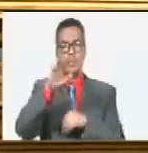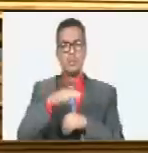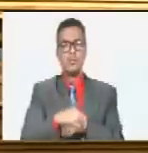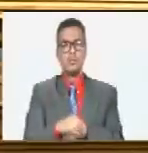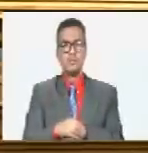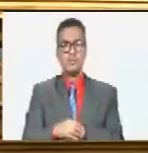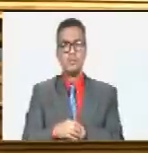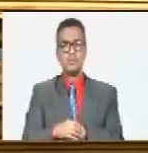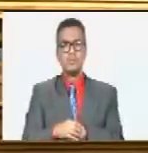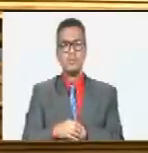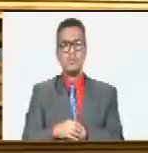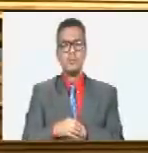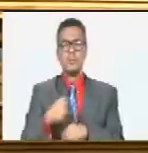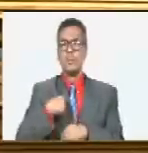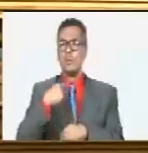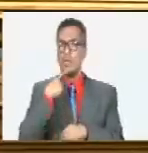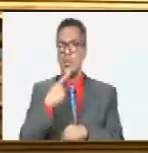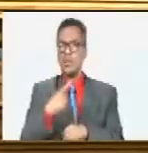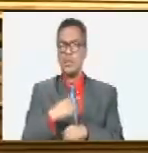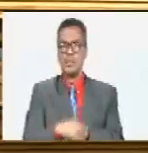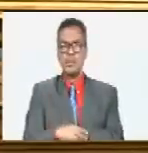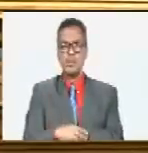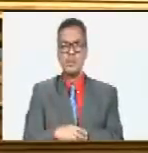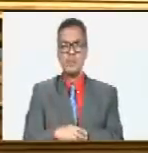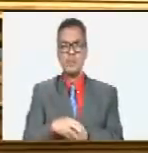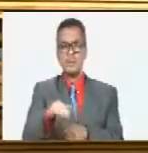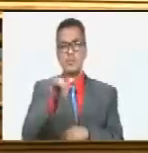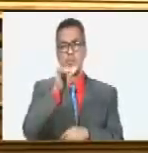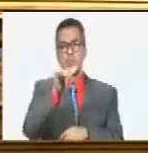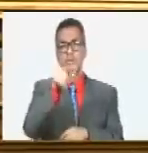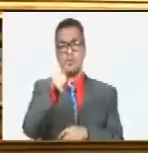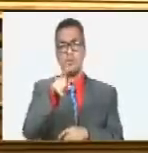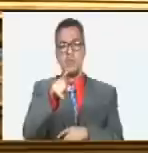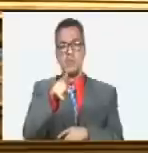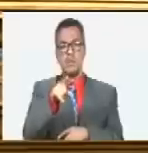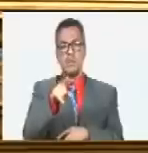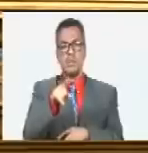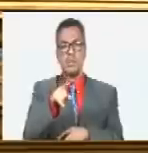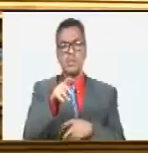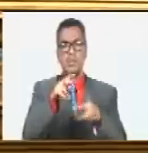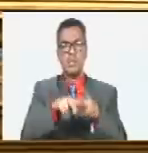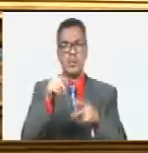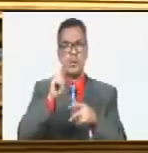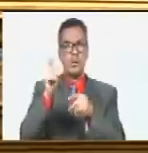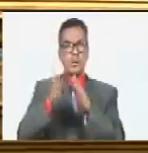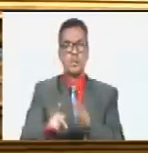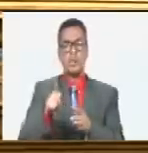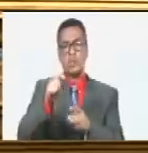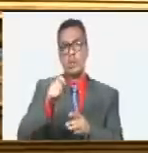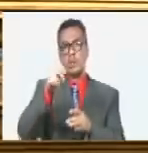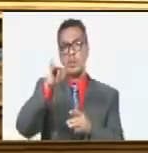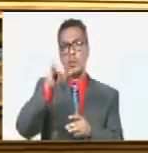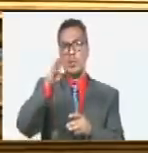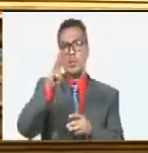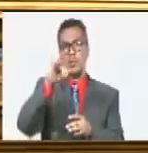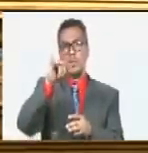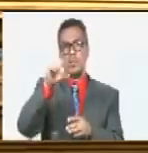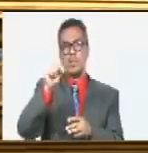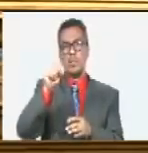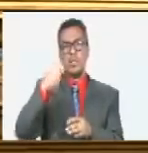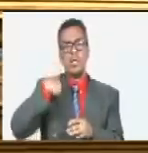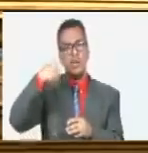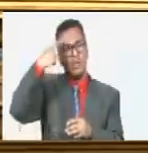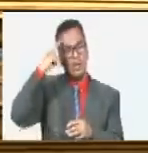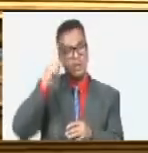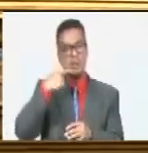Que han tenido el descaro los mismos que iban a lamerle las suelas a Tibisay y a la presidencia, ojalá alguna vez se